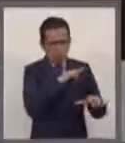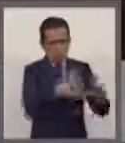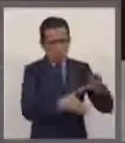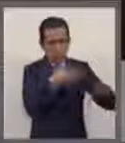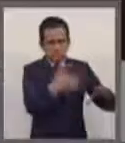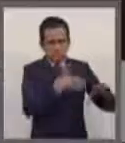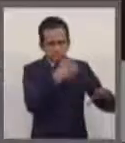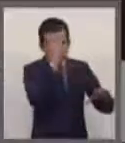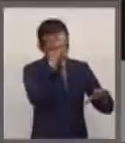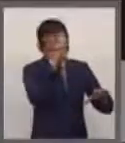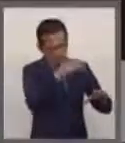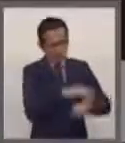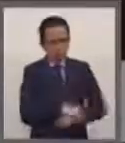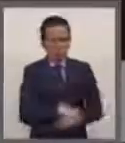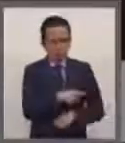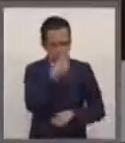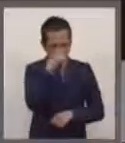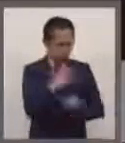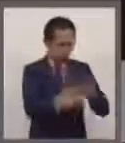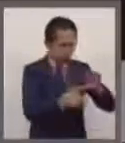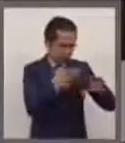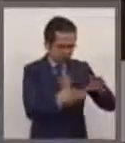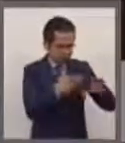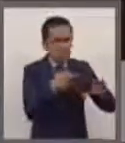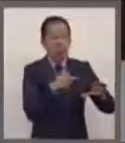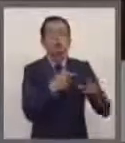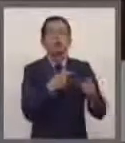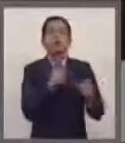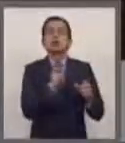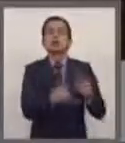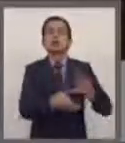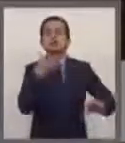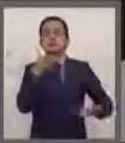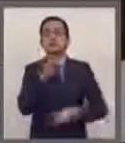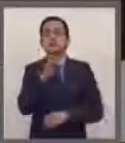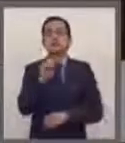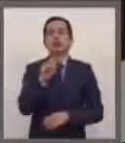la actividad minera para extraer este fosfato.